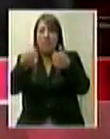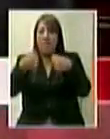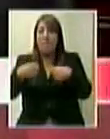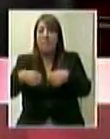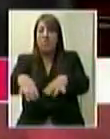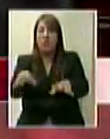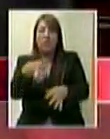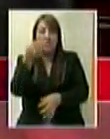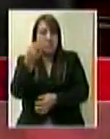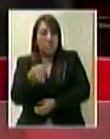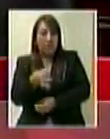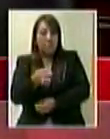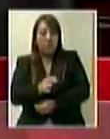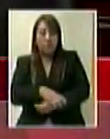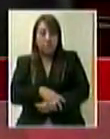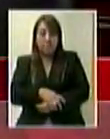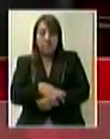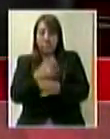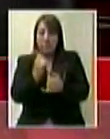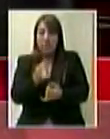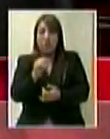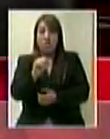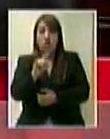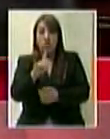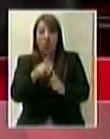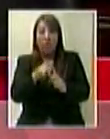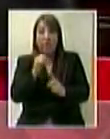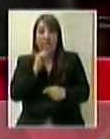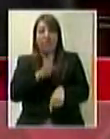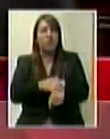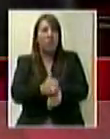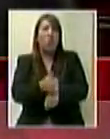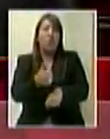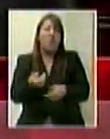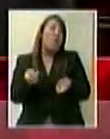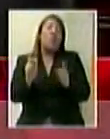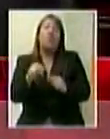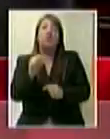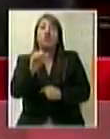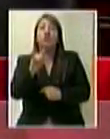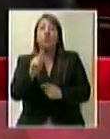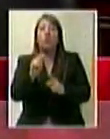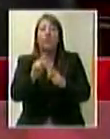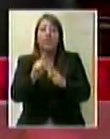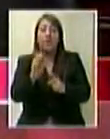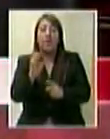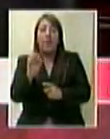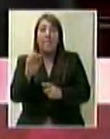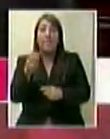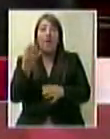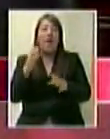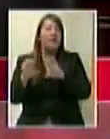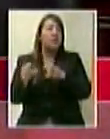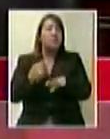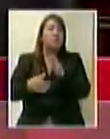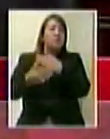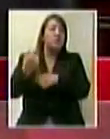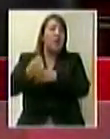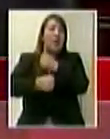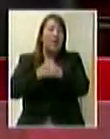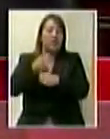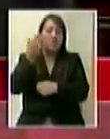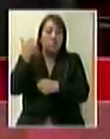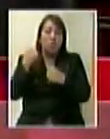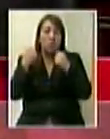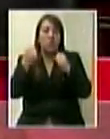abandonados totalmente. Y ahora el SUTE es el culpable, cuando el SUTE hace mucho tiempo atrás